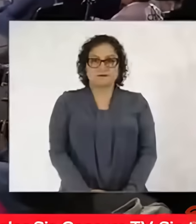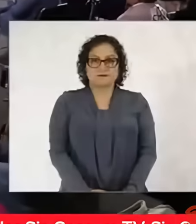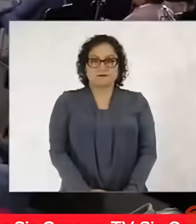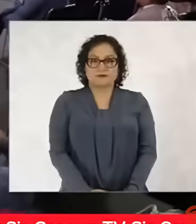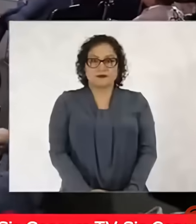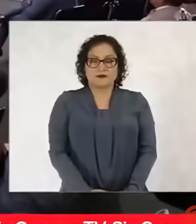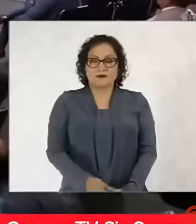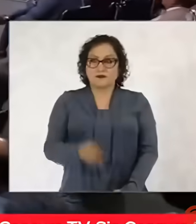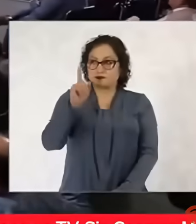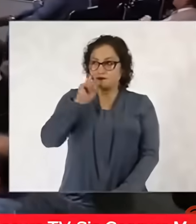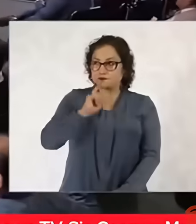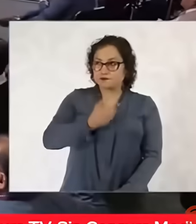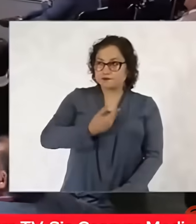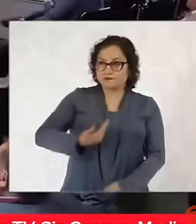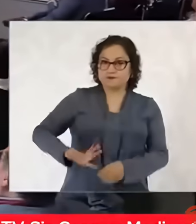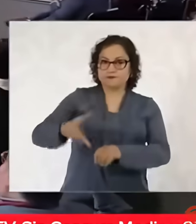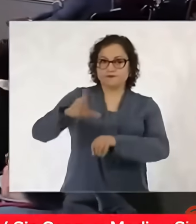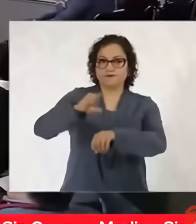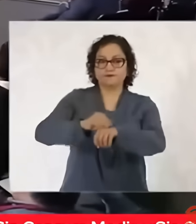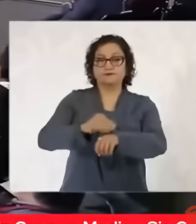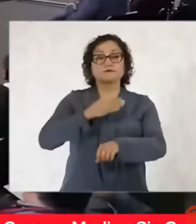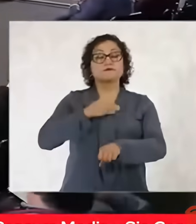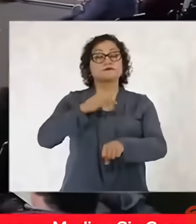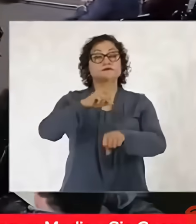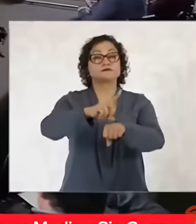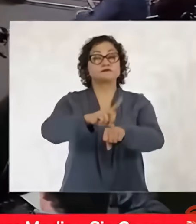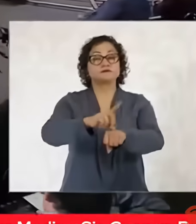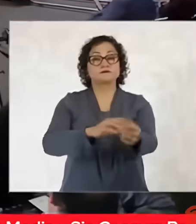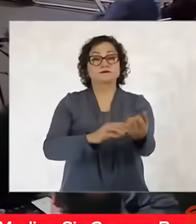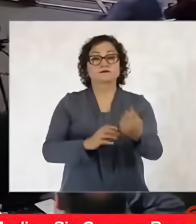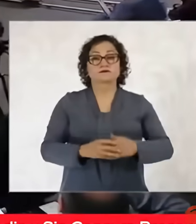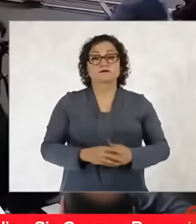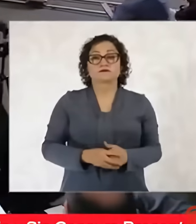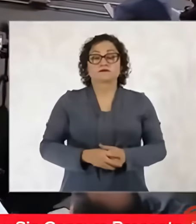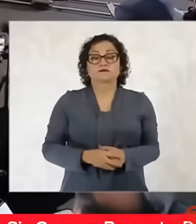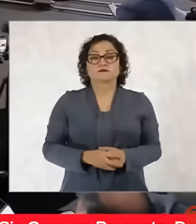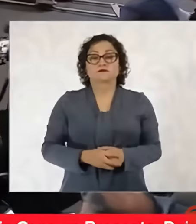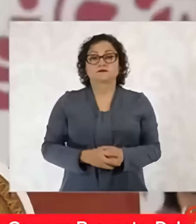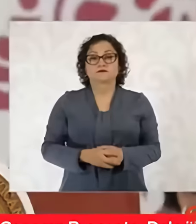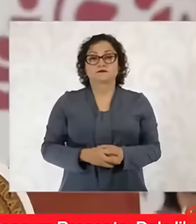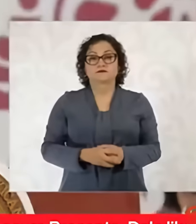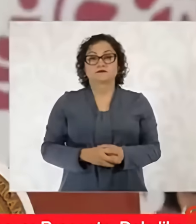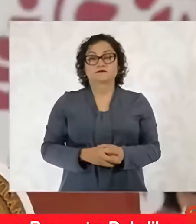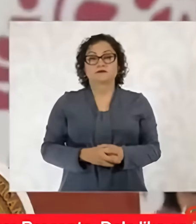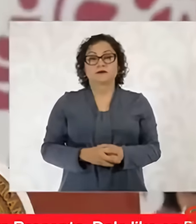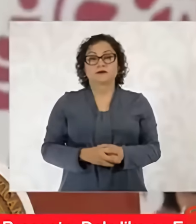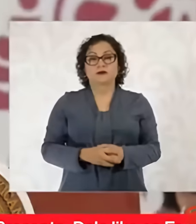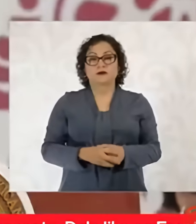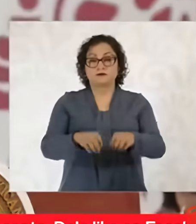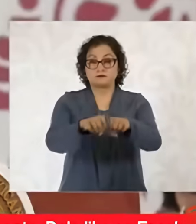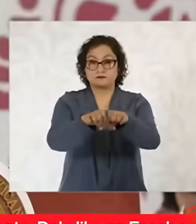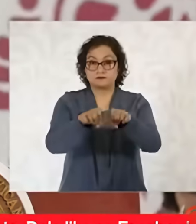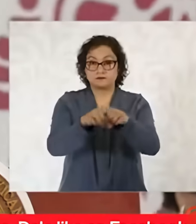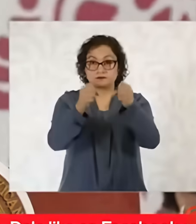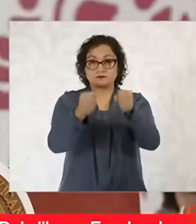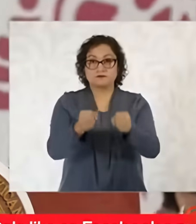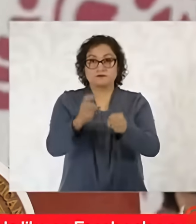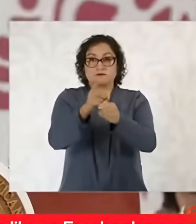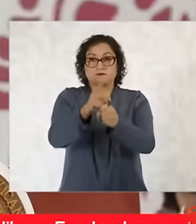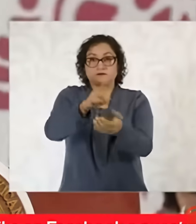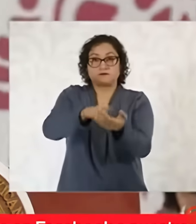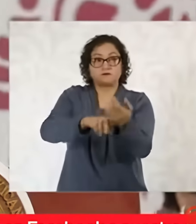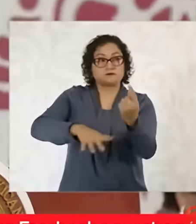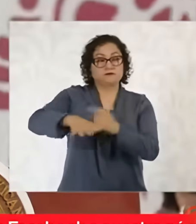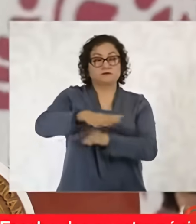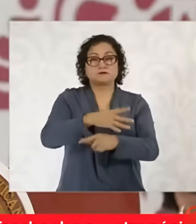Con su permiso, Presidenta. Buenos días. La estrecha y permanente coordinación del Gabinete de Seguridad que dirige la